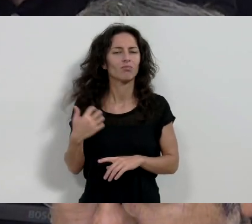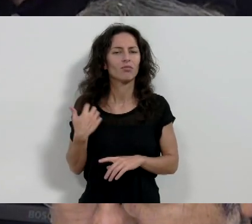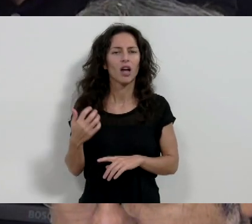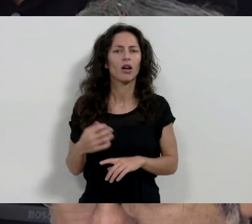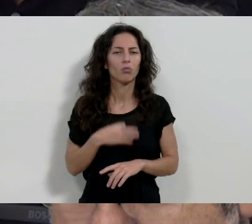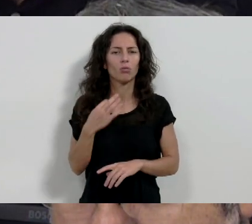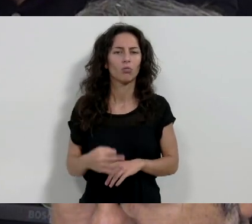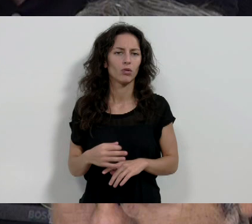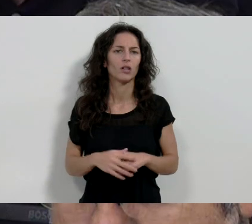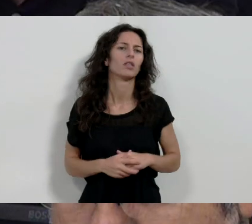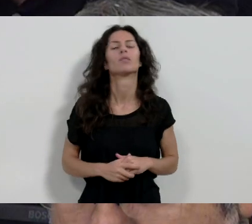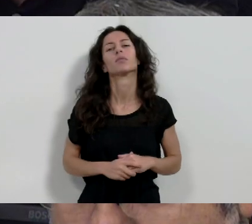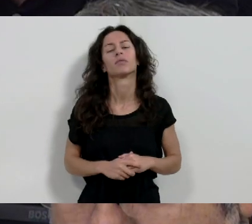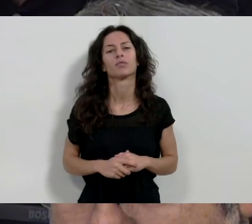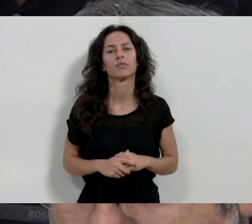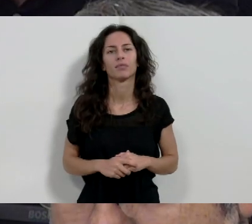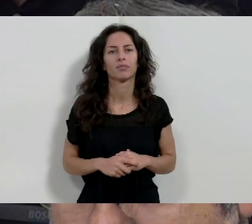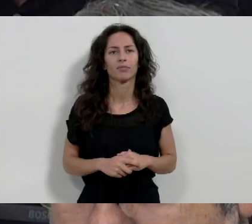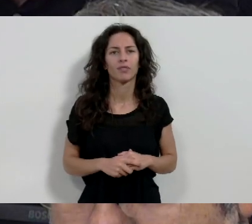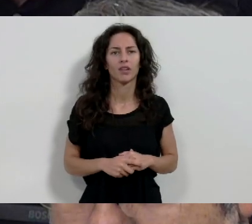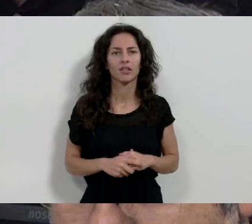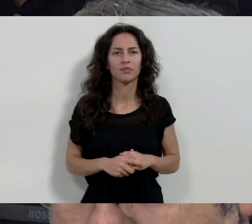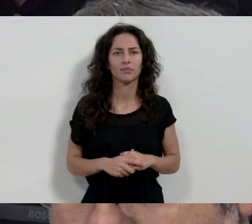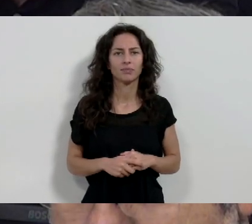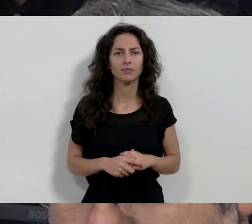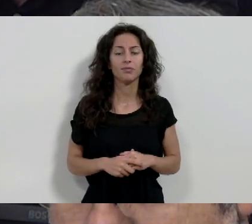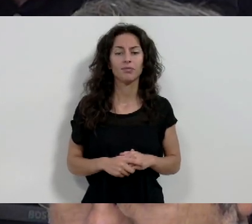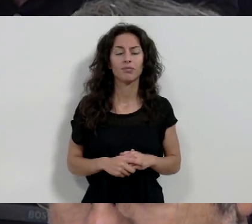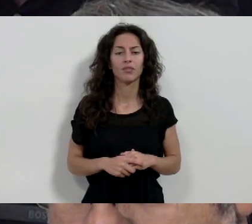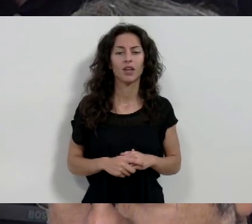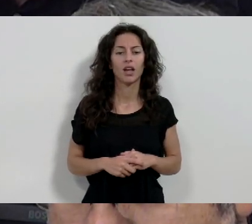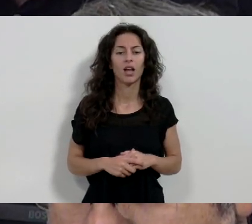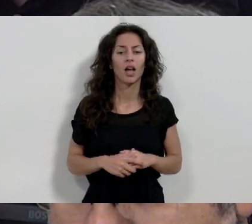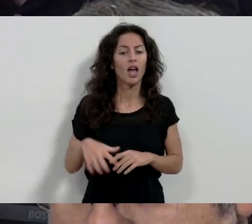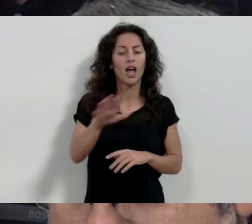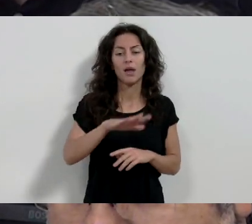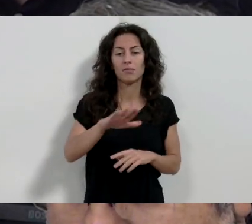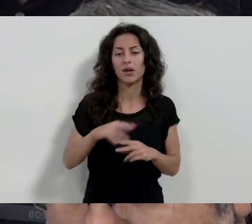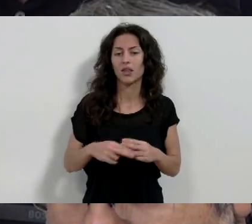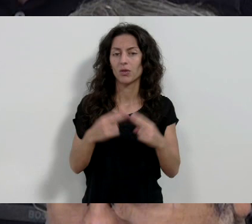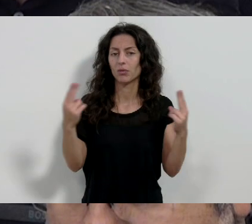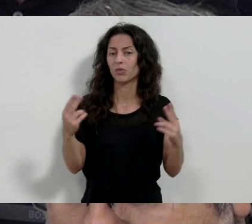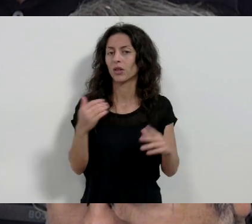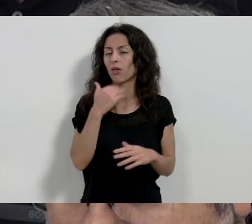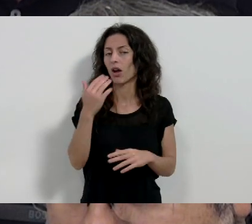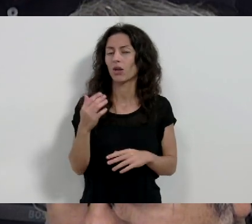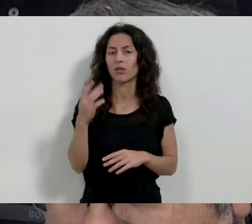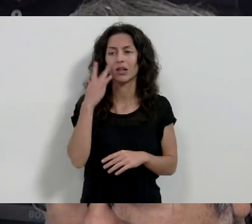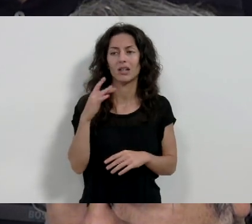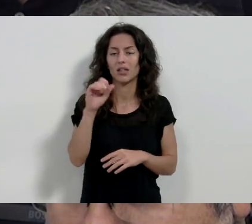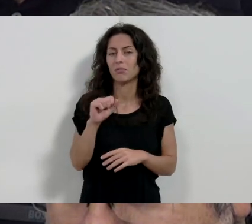daño a esa imagen. En espacios públicos es algo que limpiamos de forma